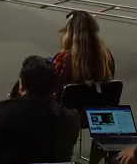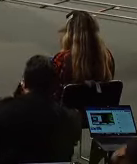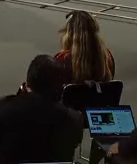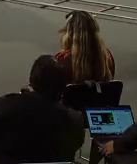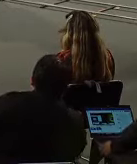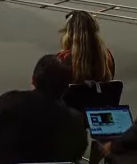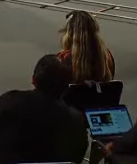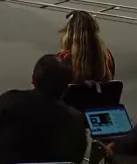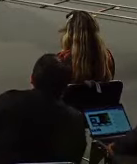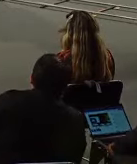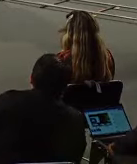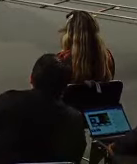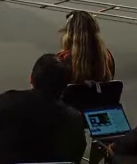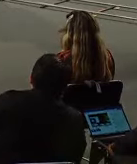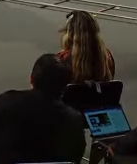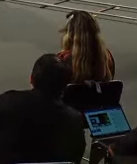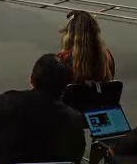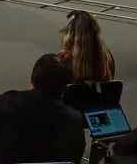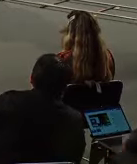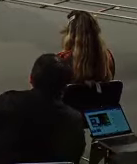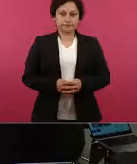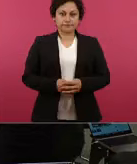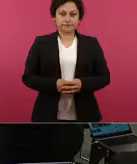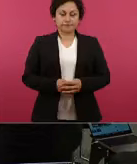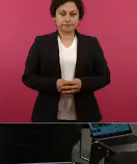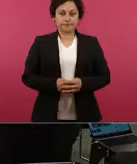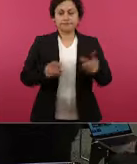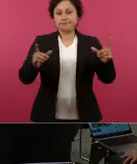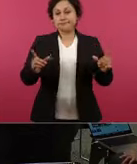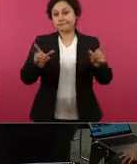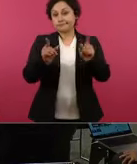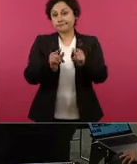su colaboración. Hasta aquí esta nota, que